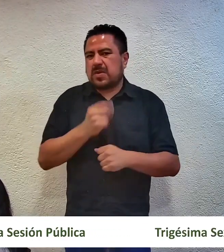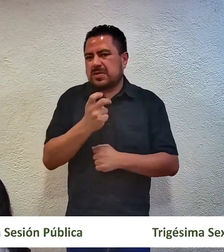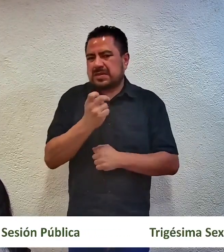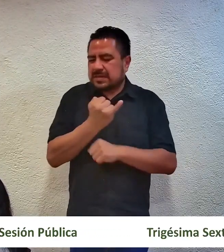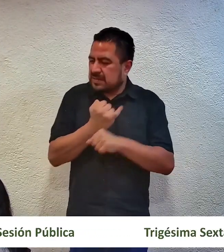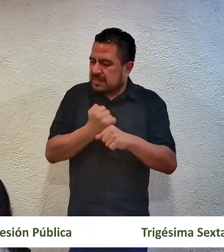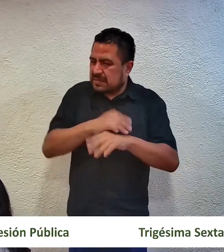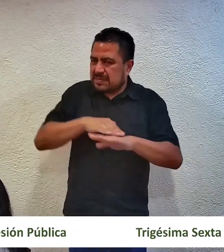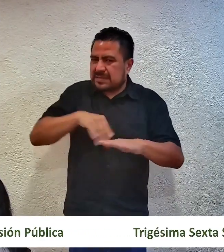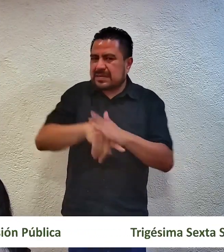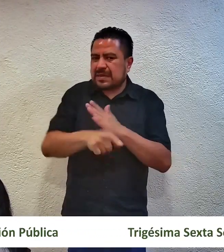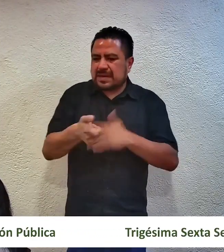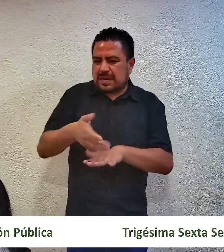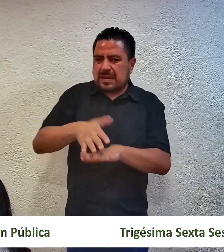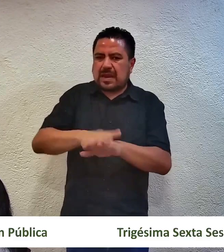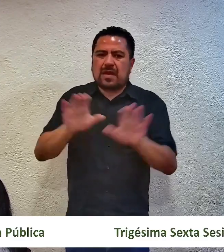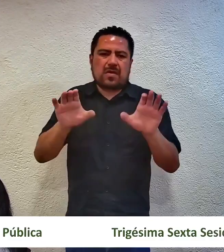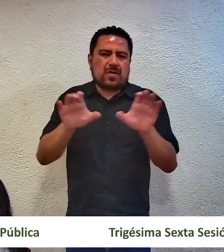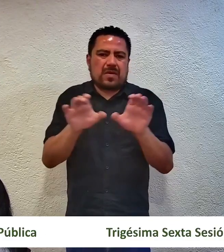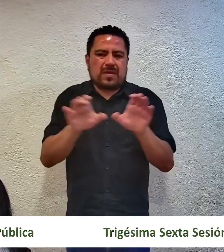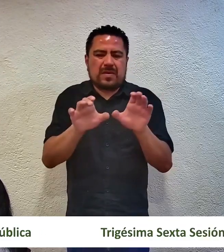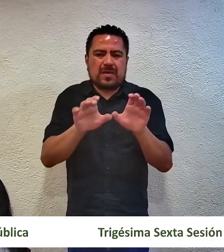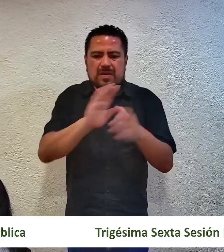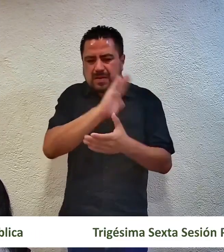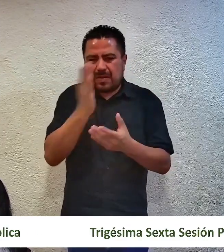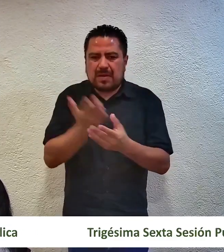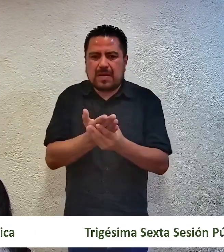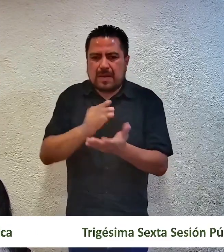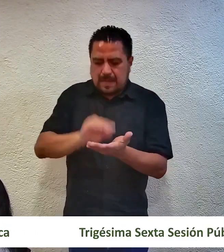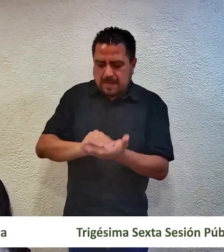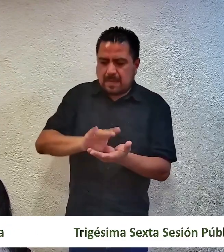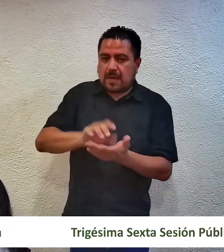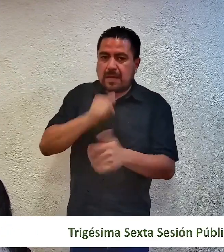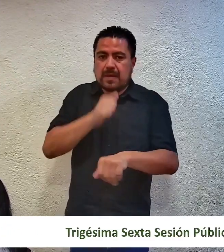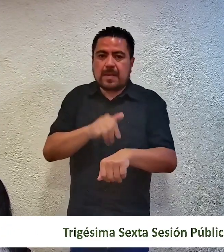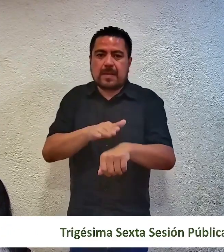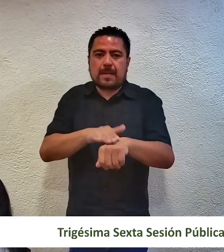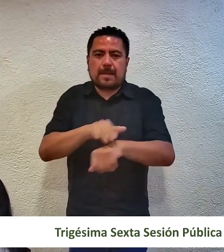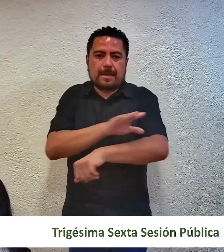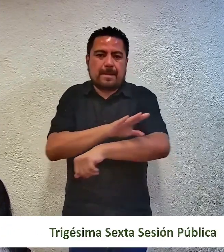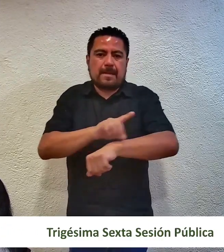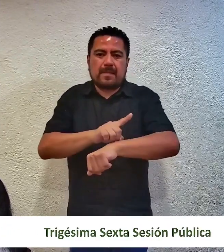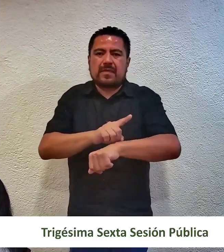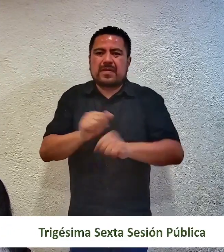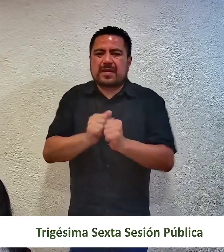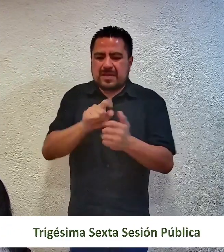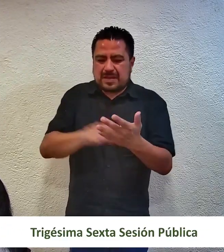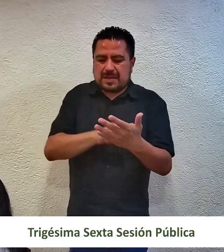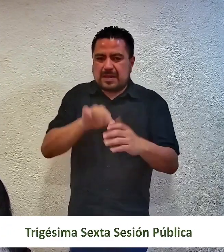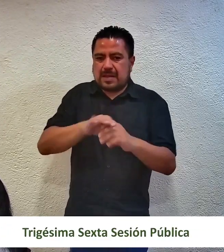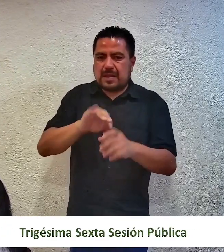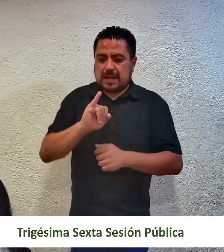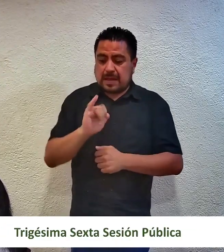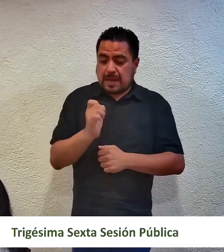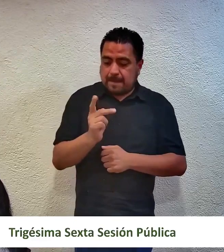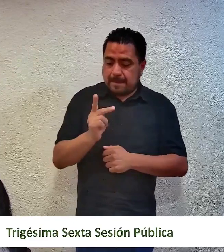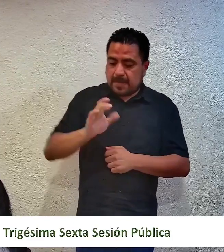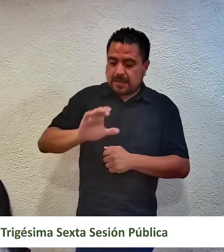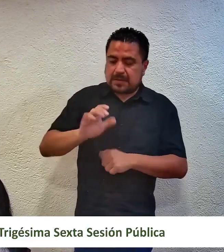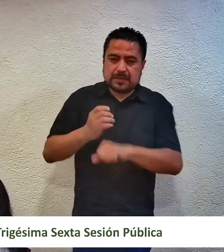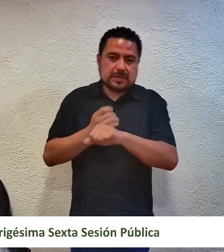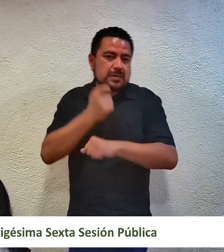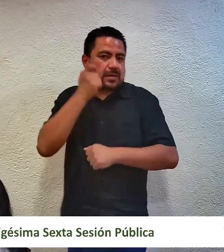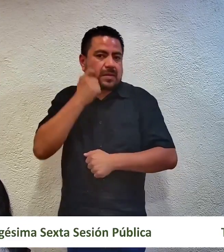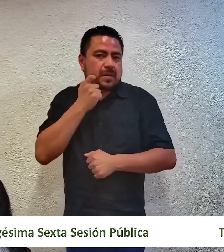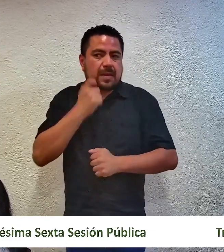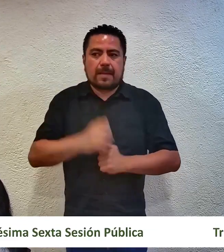análisis integral de las constancias que integran el expediente, se advierte que la coordinación de lo contencioso electoral del Instituto Electoral y de Participación